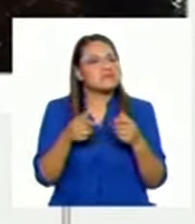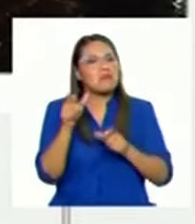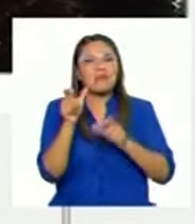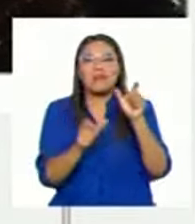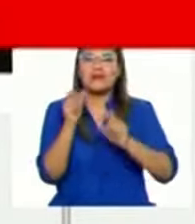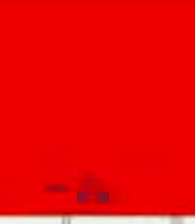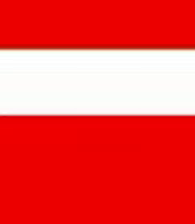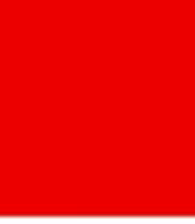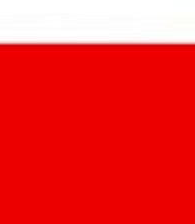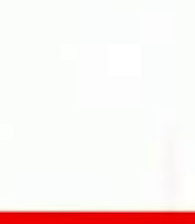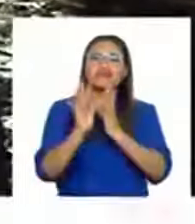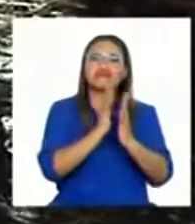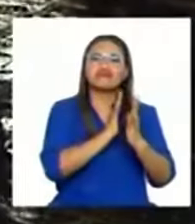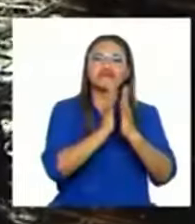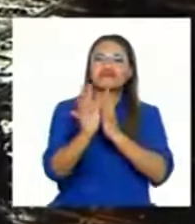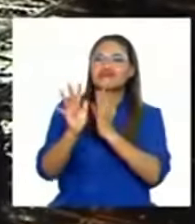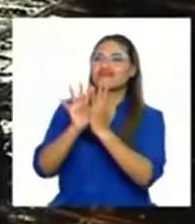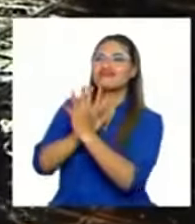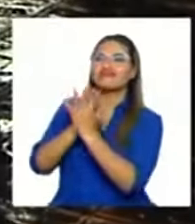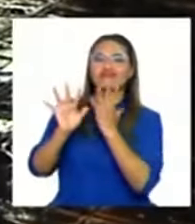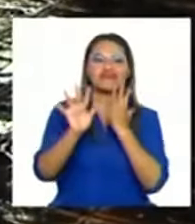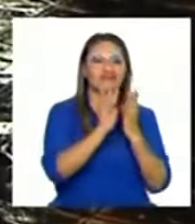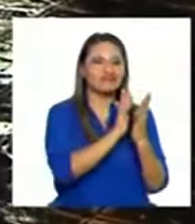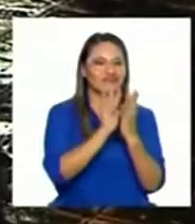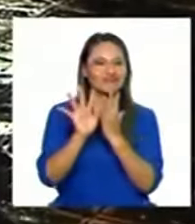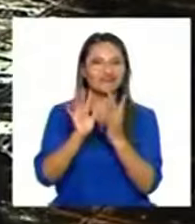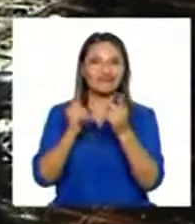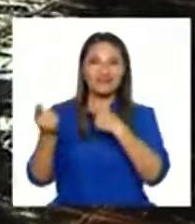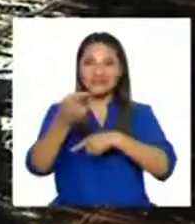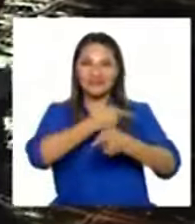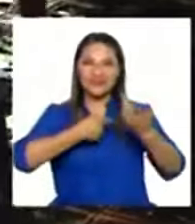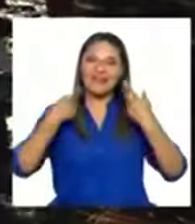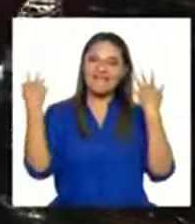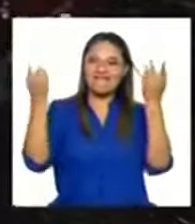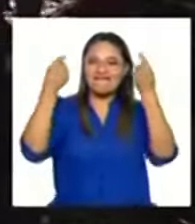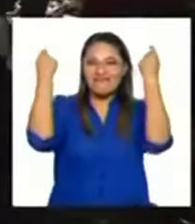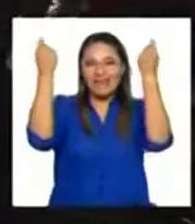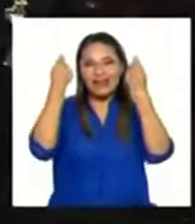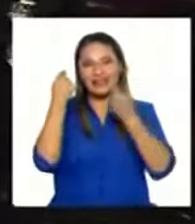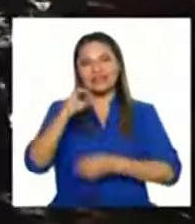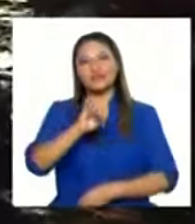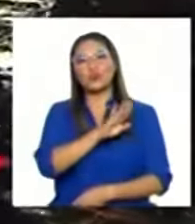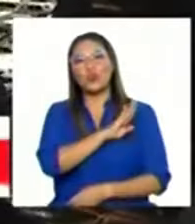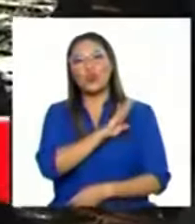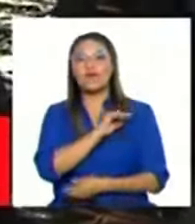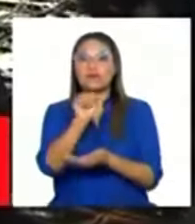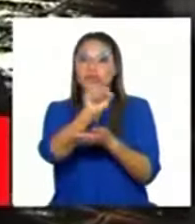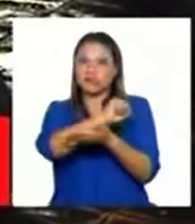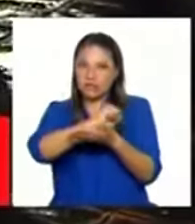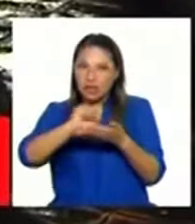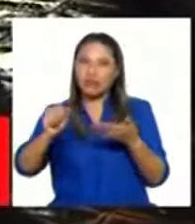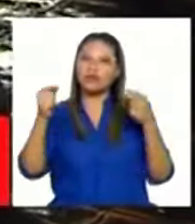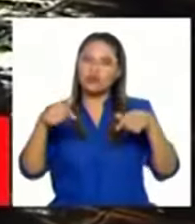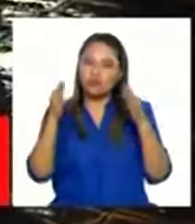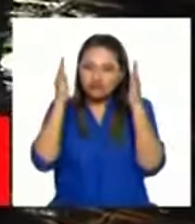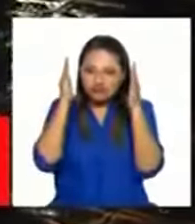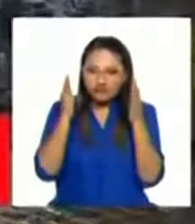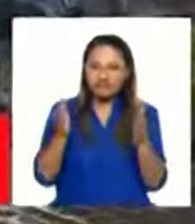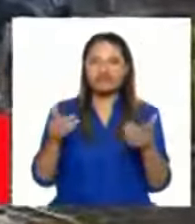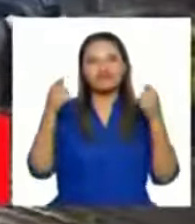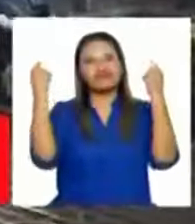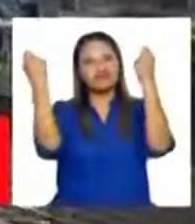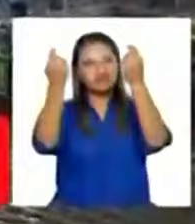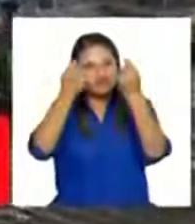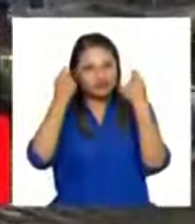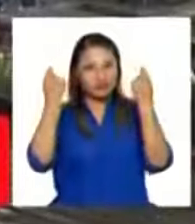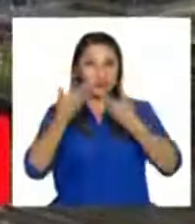pues lleguen hasta Ayacucho y celebren este Jueves Santo de la forma más tradicional como se sabe realizar acá,